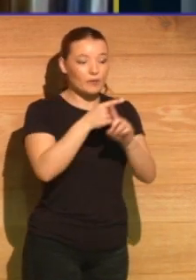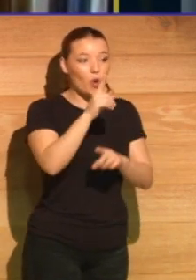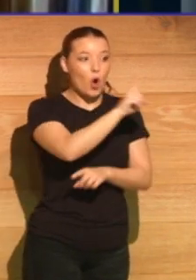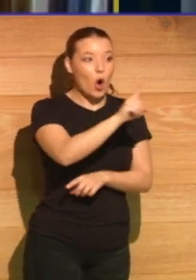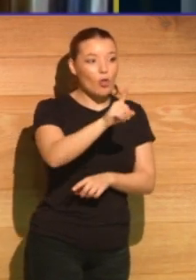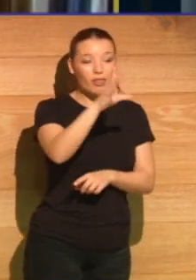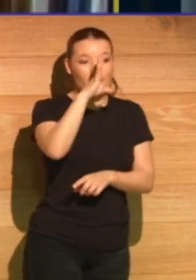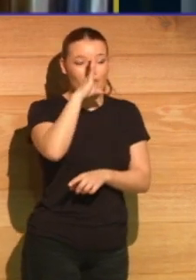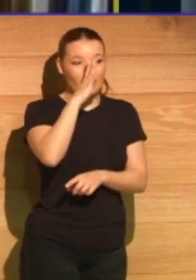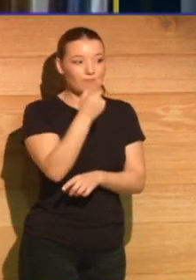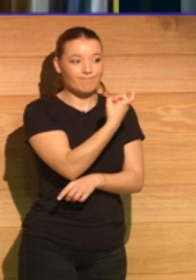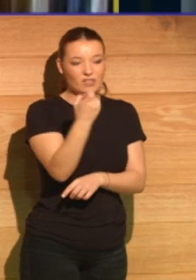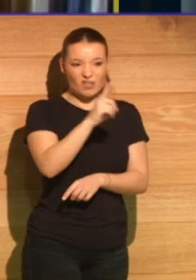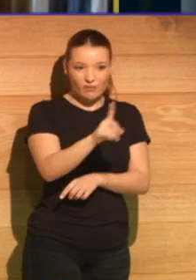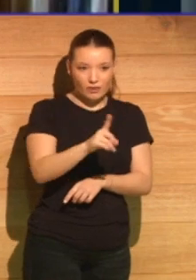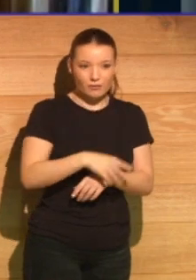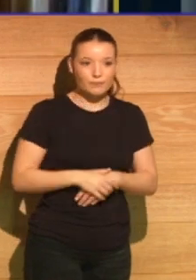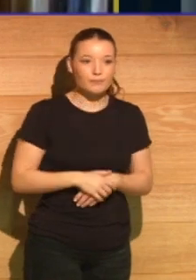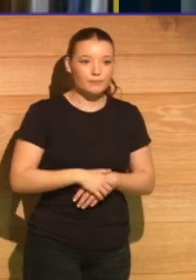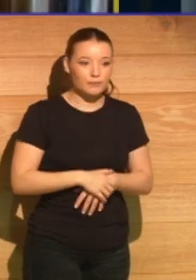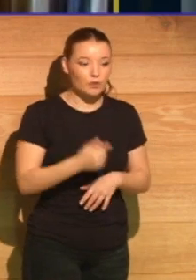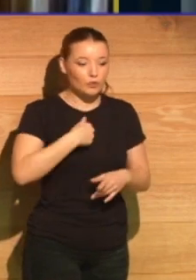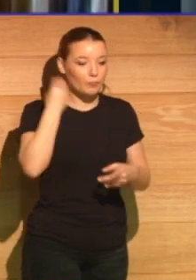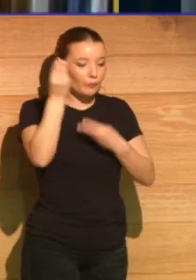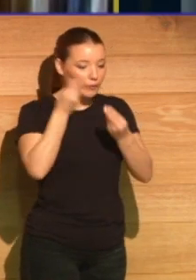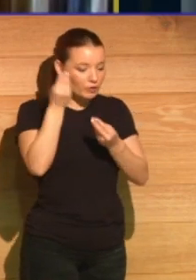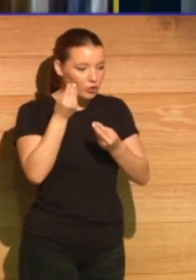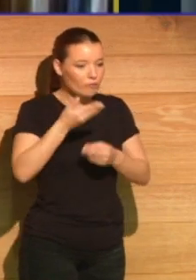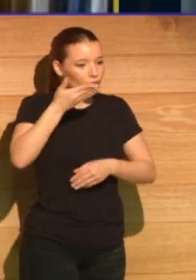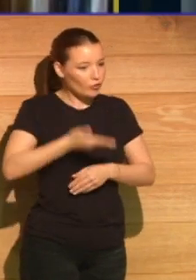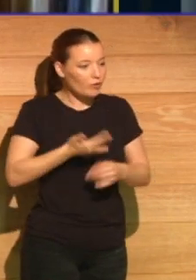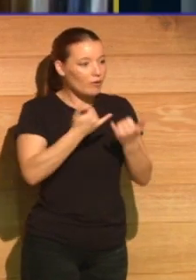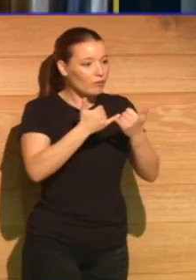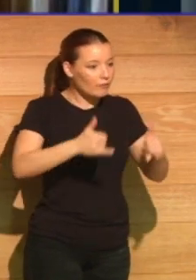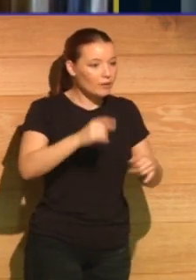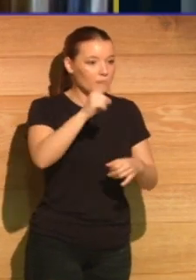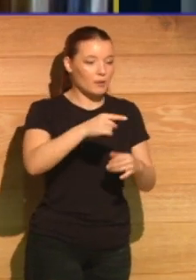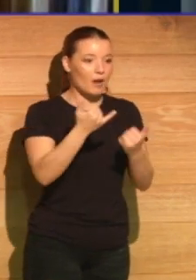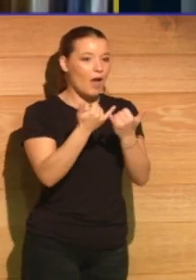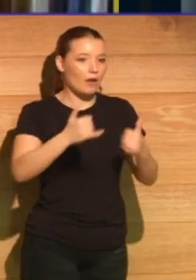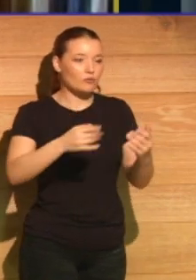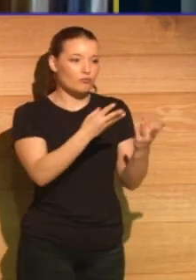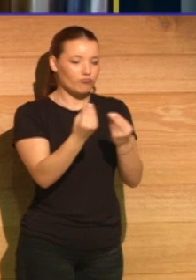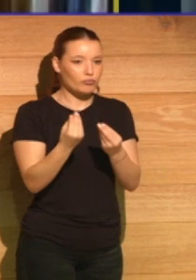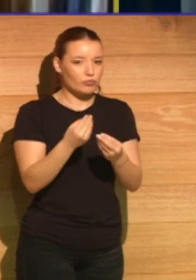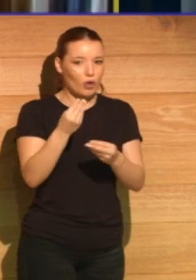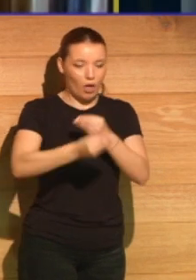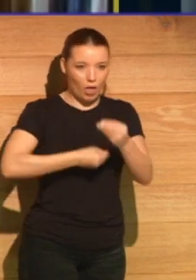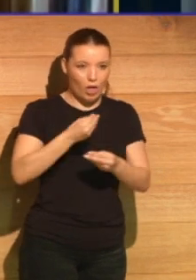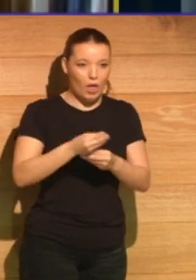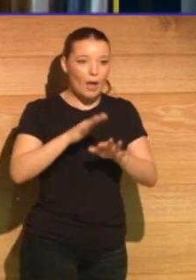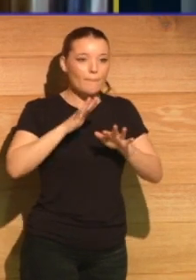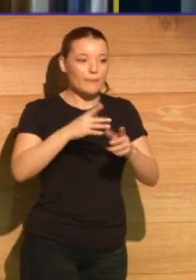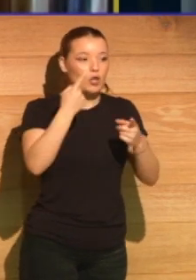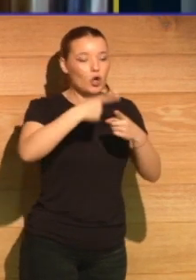11Fs. Y me parece que es muy importante, sí, la celebración y que se hagan muchos actos, pero también que se hagan